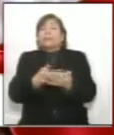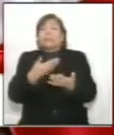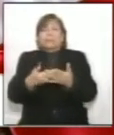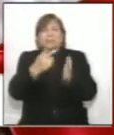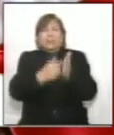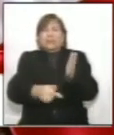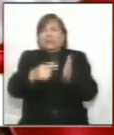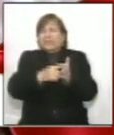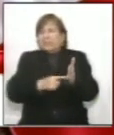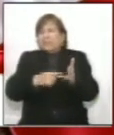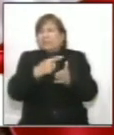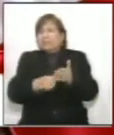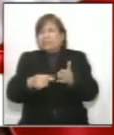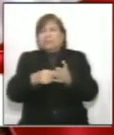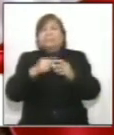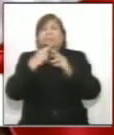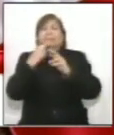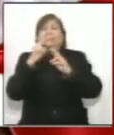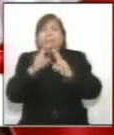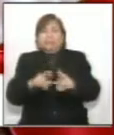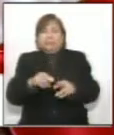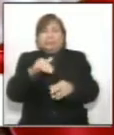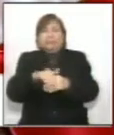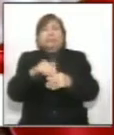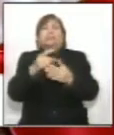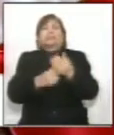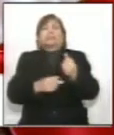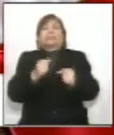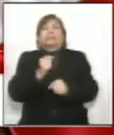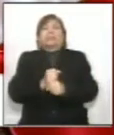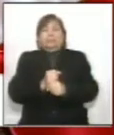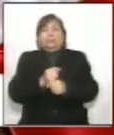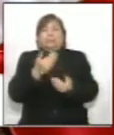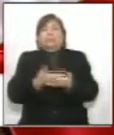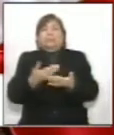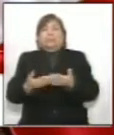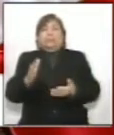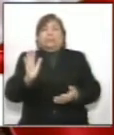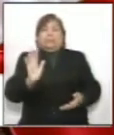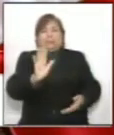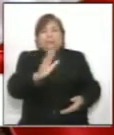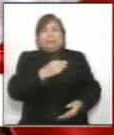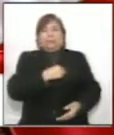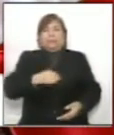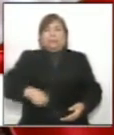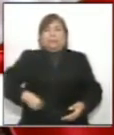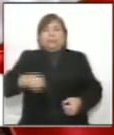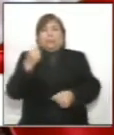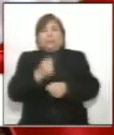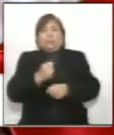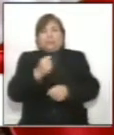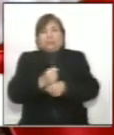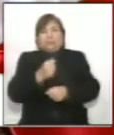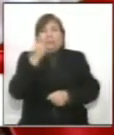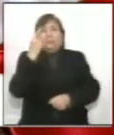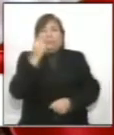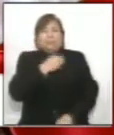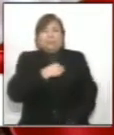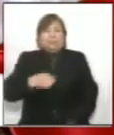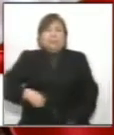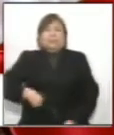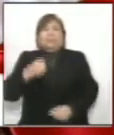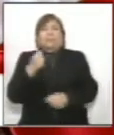críticas de respuesta al voto de confianza en relación a su ministro de Trabajo. Un ministro de Trabajo donde